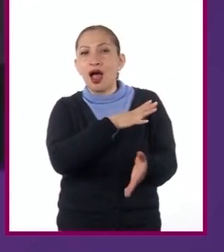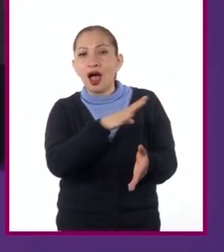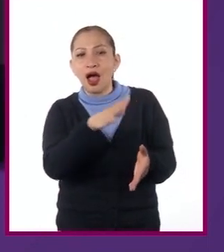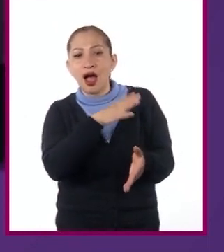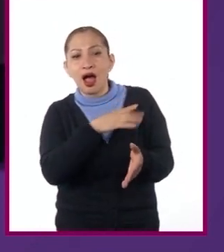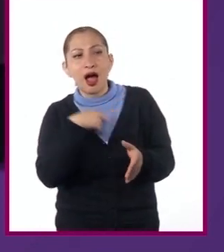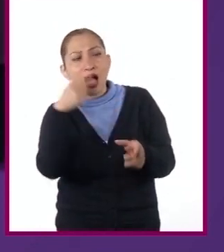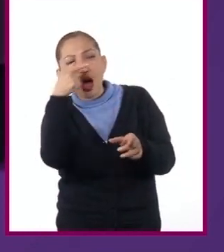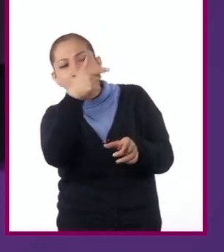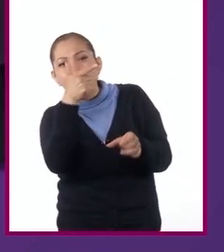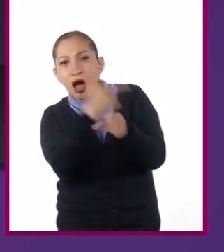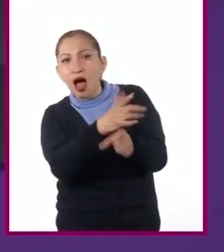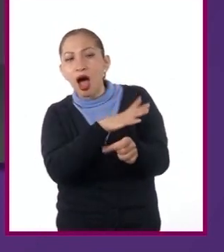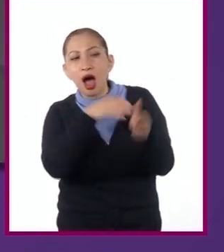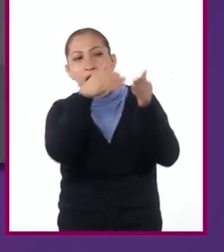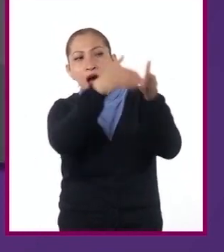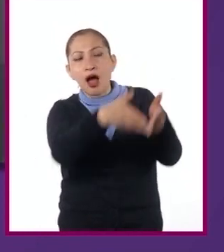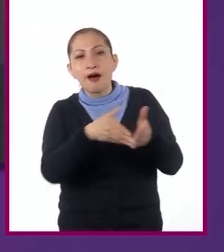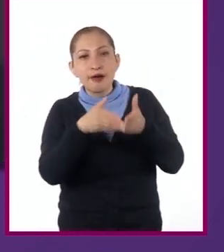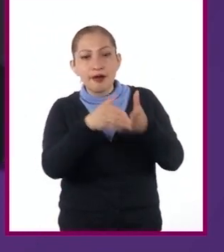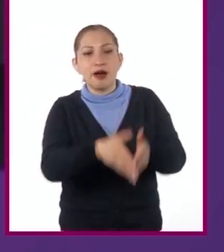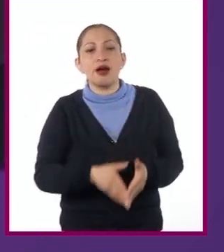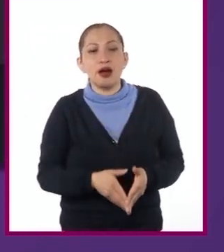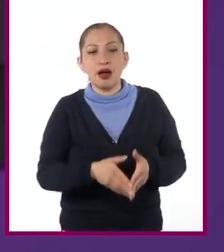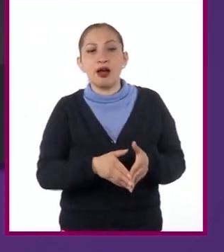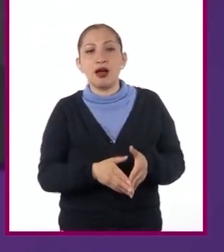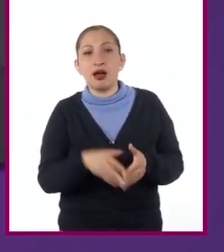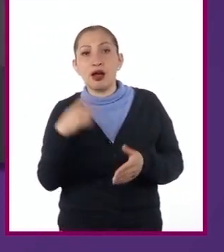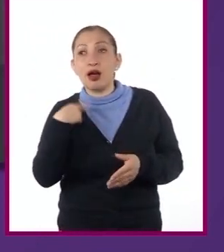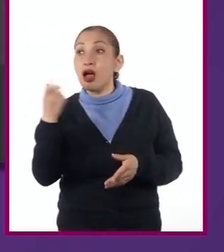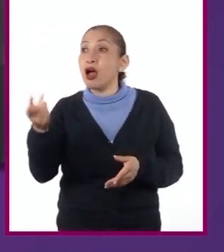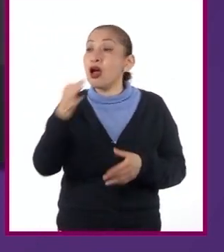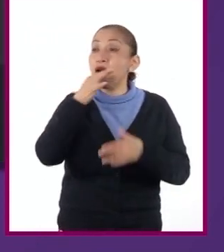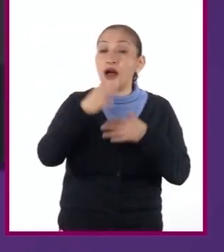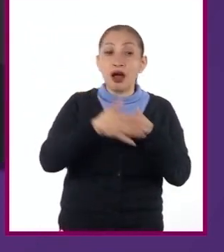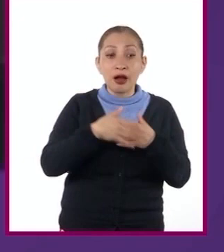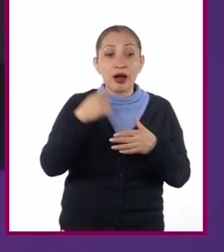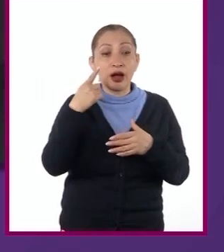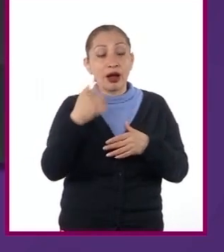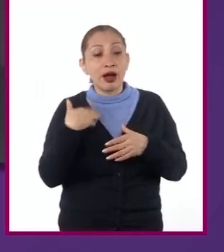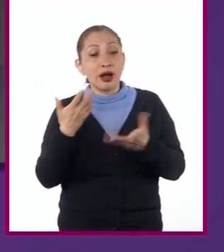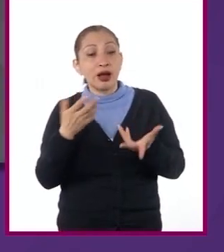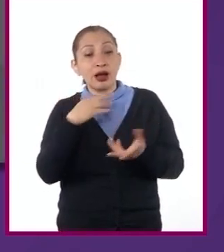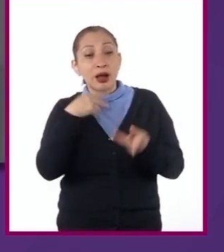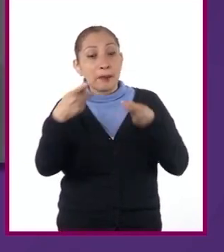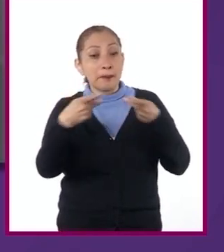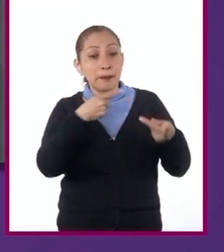¡Polvo a la vista! ¡Barco cercano! ¡Mar